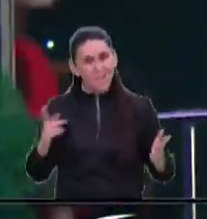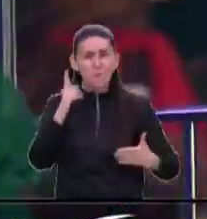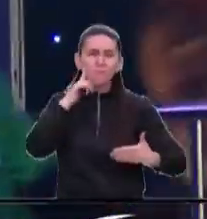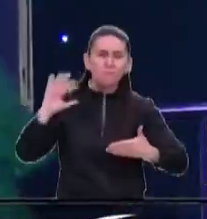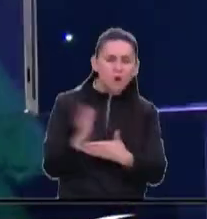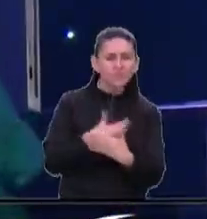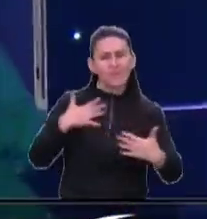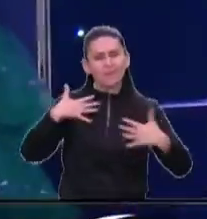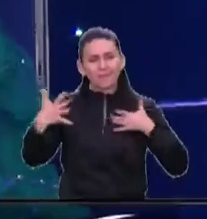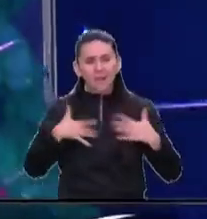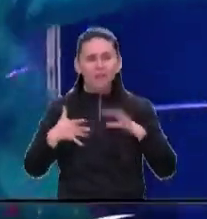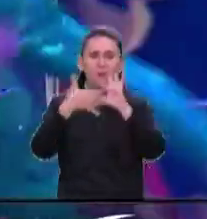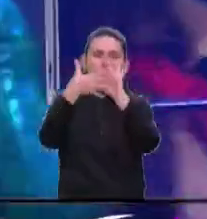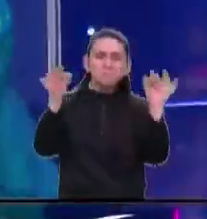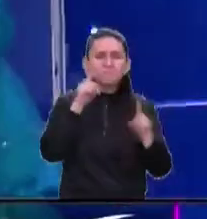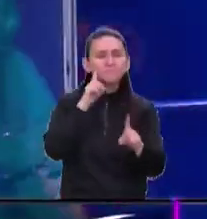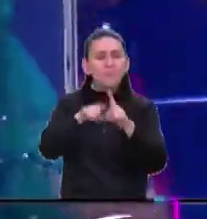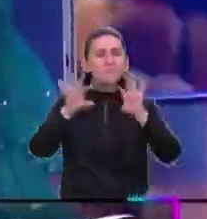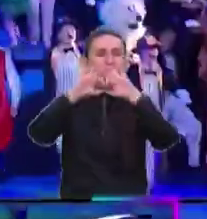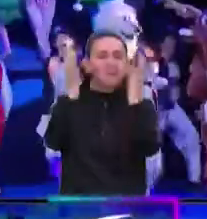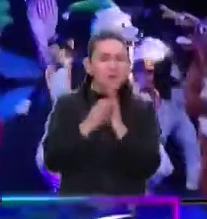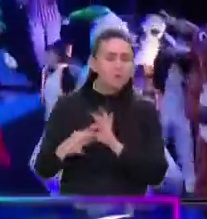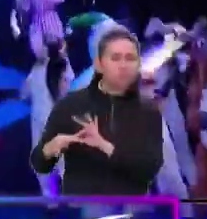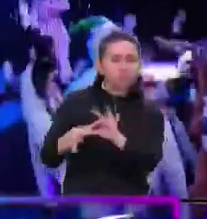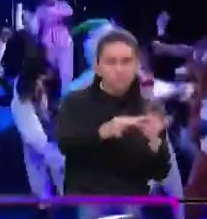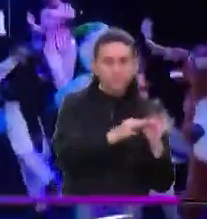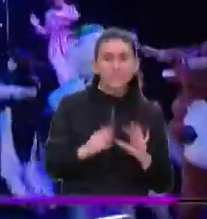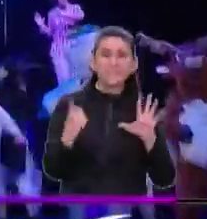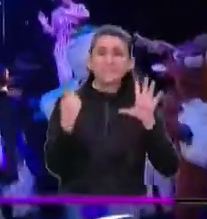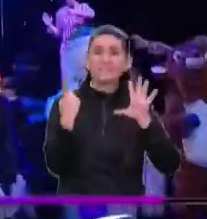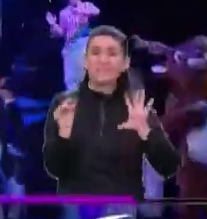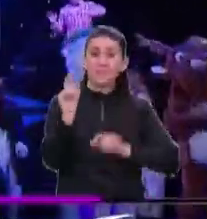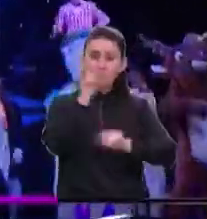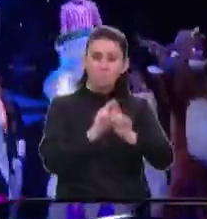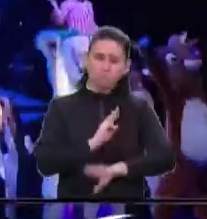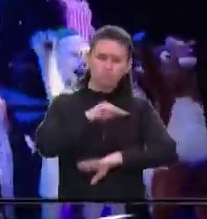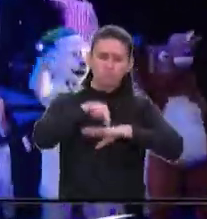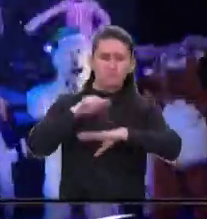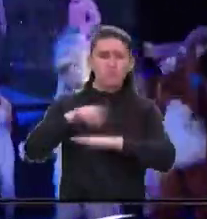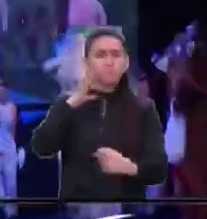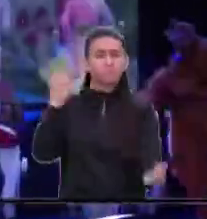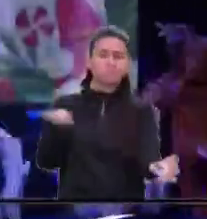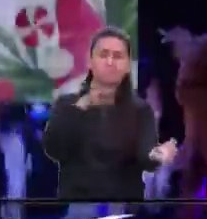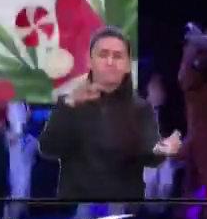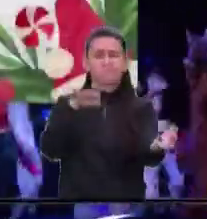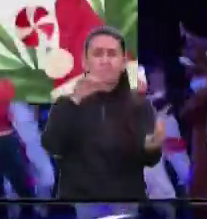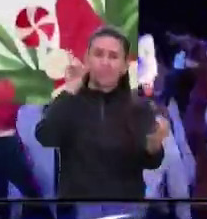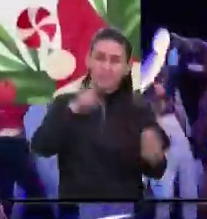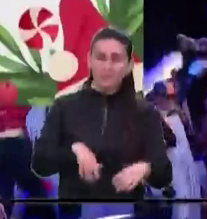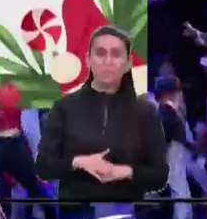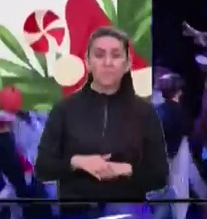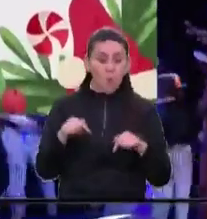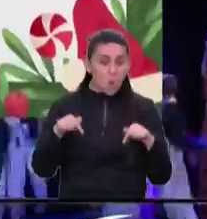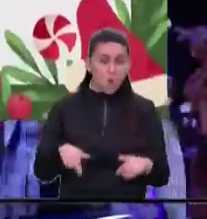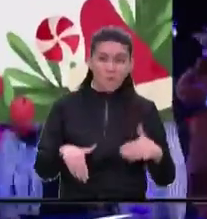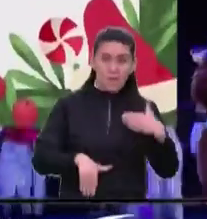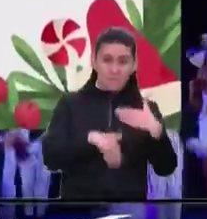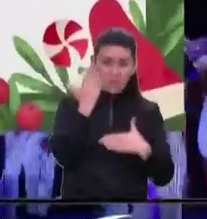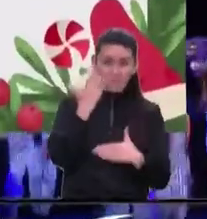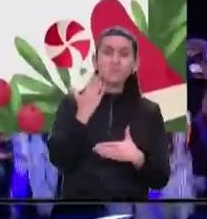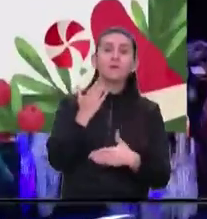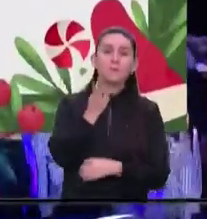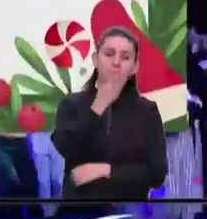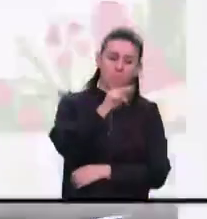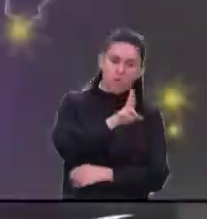Música, teatro y mensajes de familia con 60 artistas en escena y 20 músicos de la orquesta Nueva Filarmonía. Será desde hoy con funciones